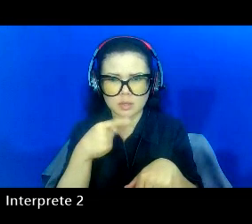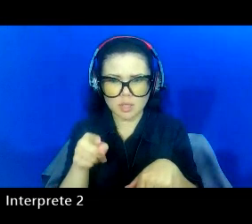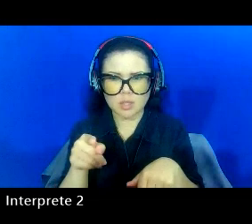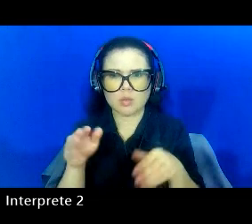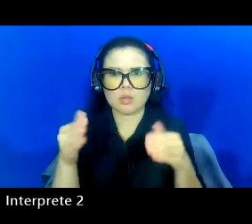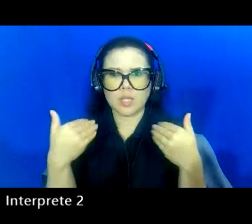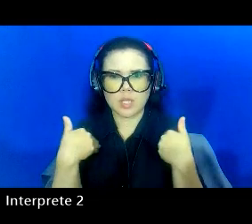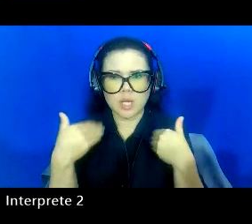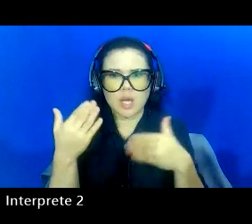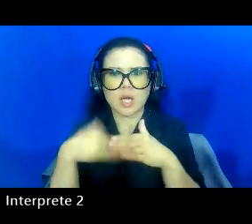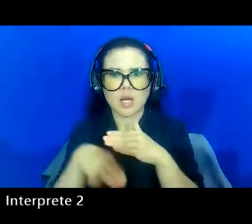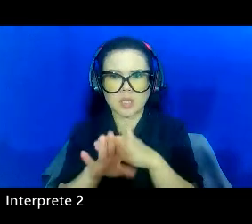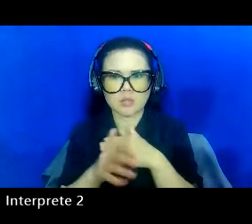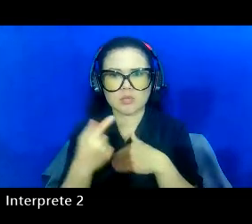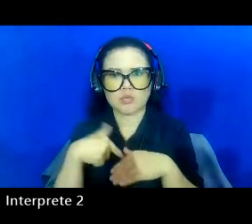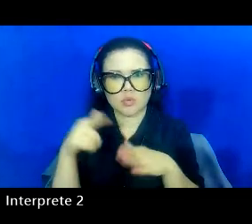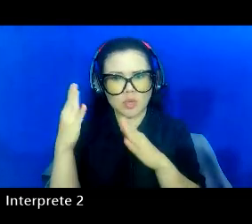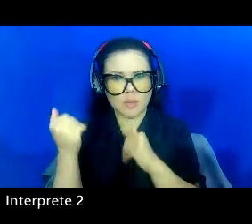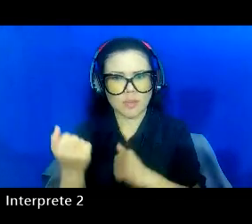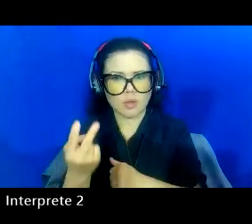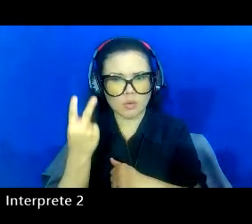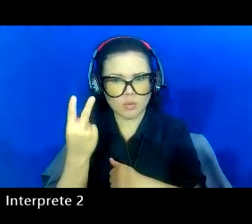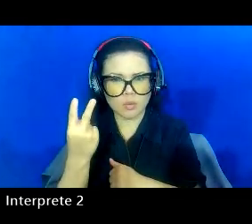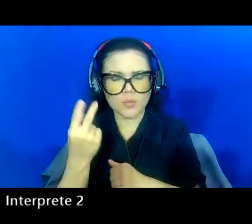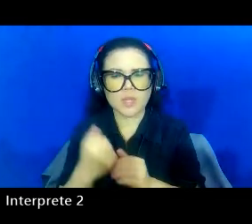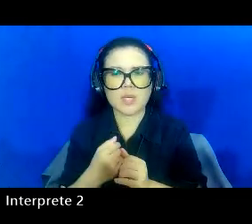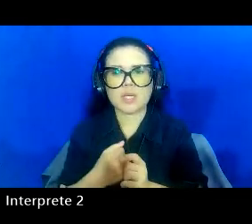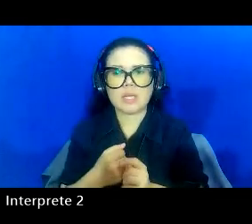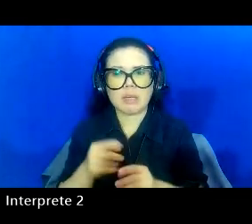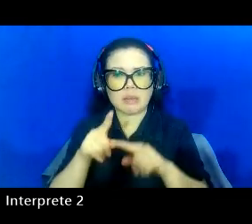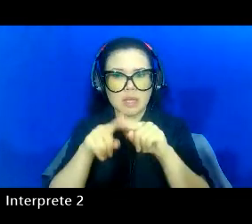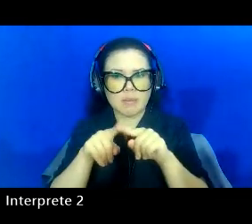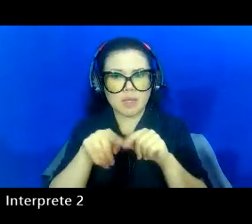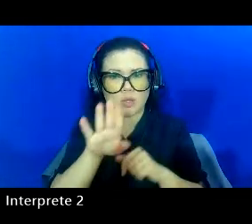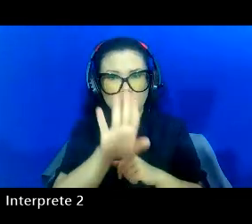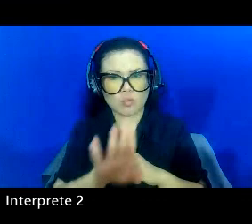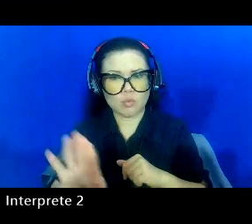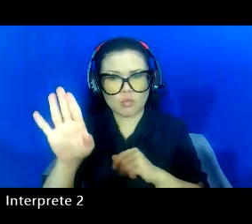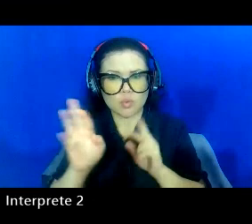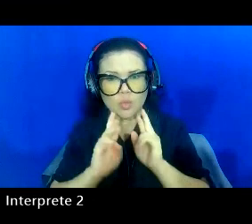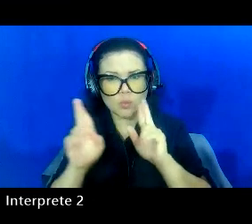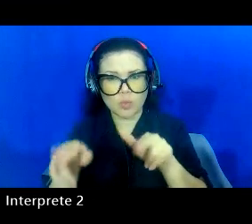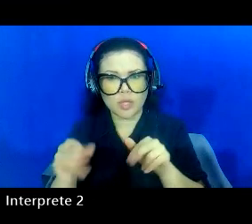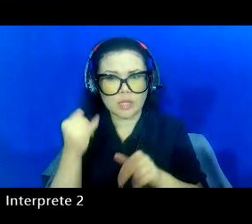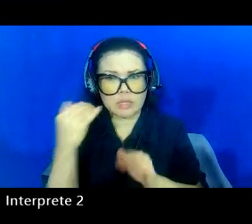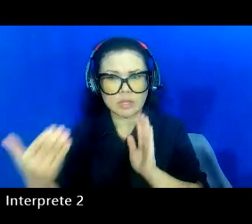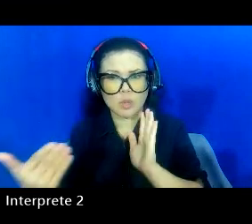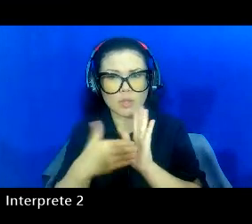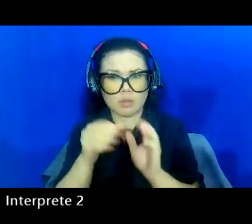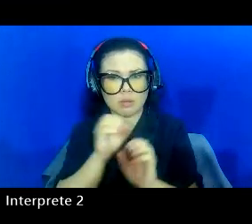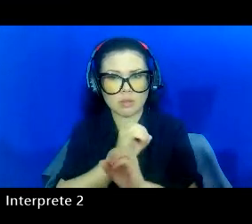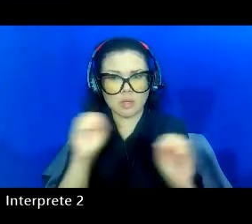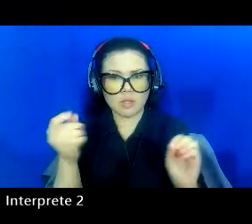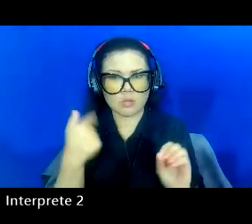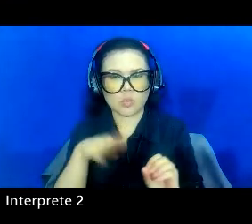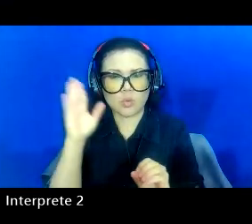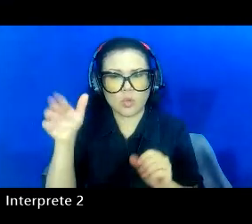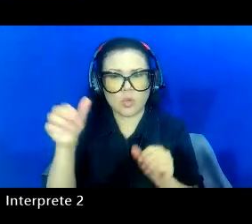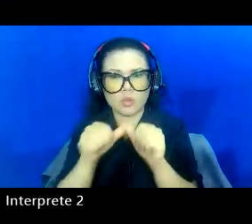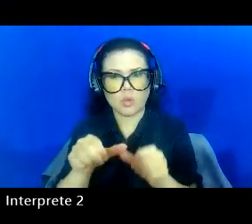espera en esta semana de las 2, dependiendo de la respuesta. Si no hay una oposición, ¿verdad? Pues seguiríamos al próximo